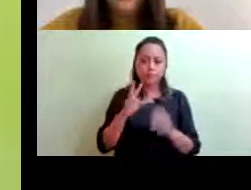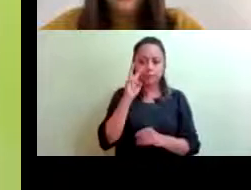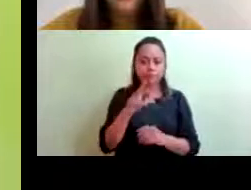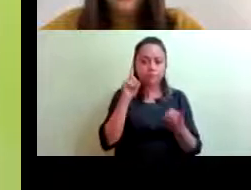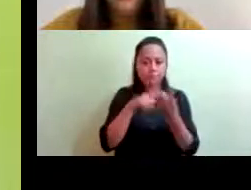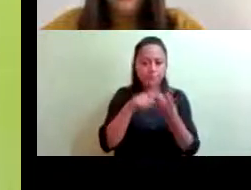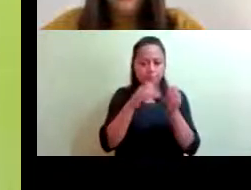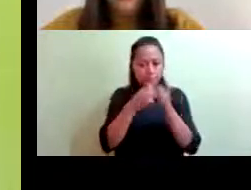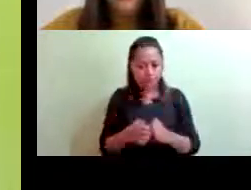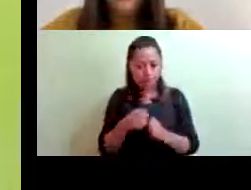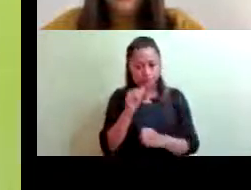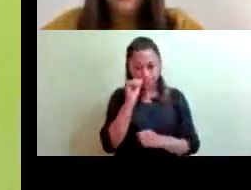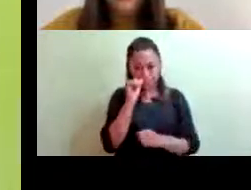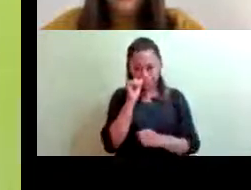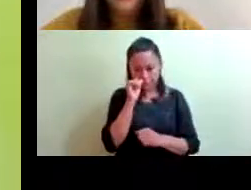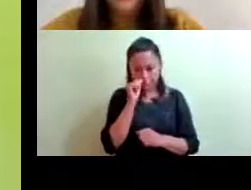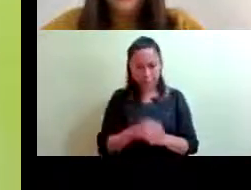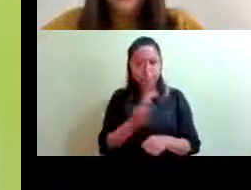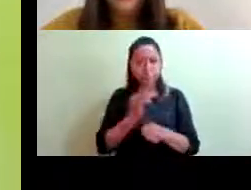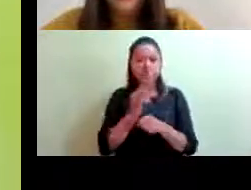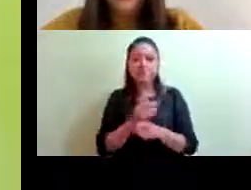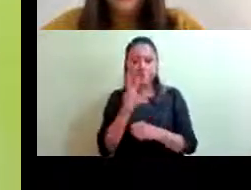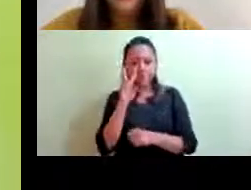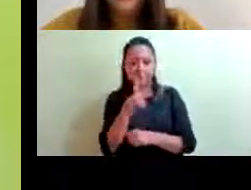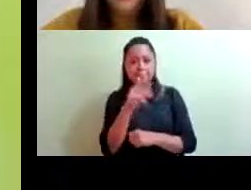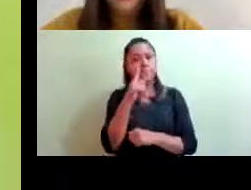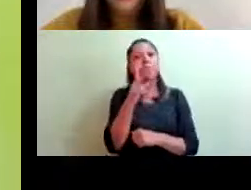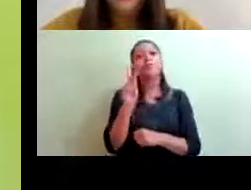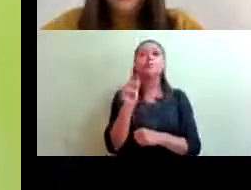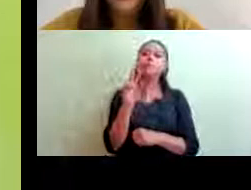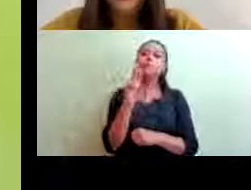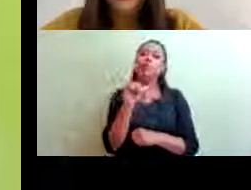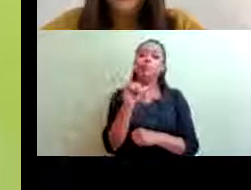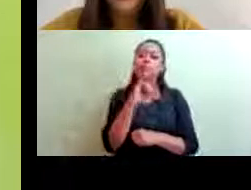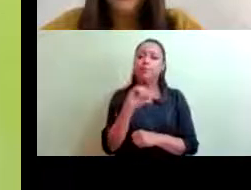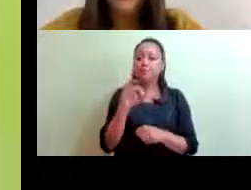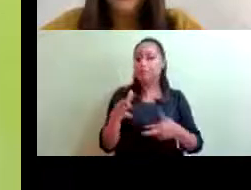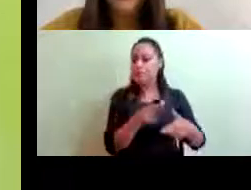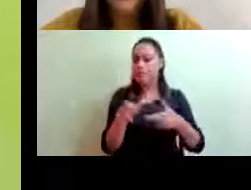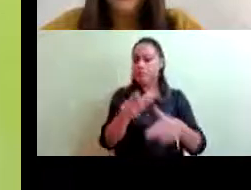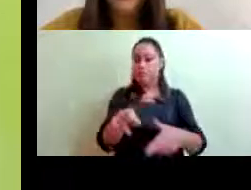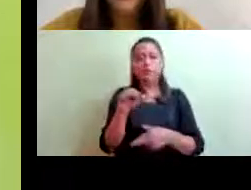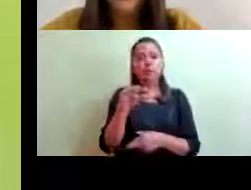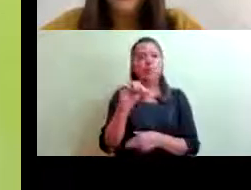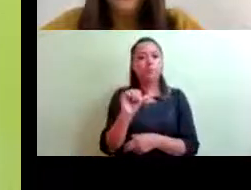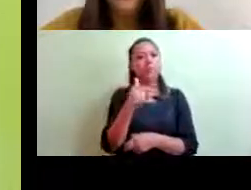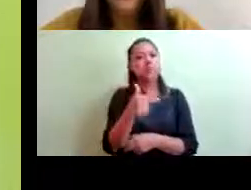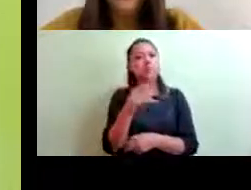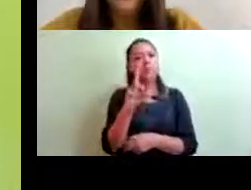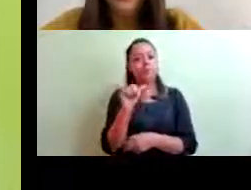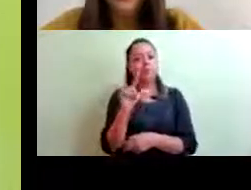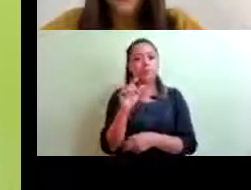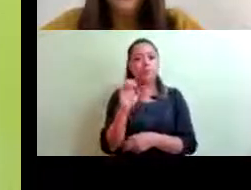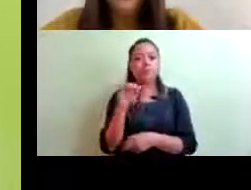y aquí tenemos nuevamente un paraje de la zona del río Magdalena que se conoce con el nombre de paraje Cuervo, donde vemos esta cantidad de